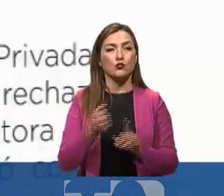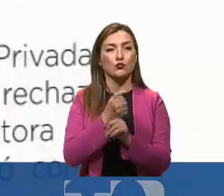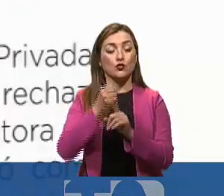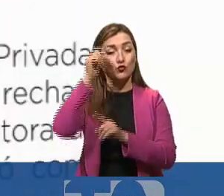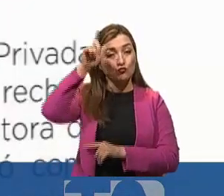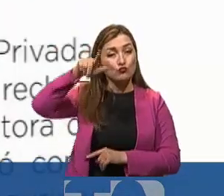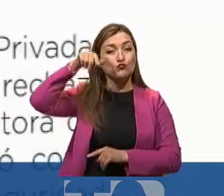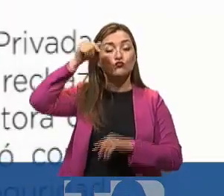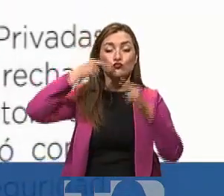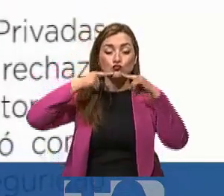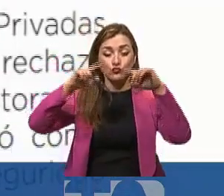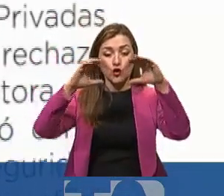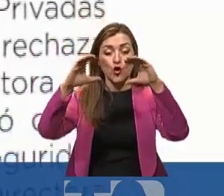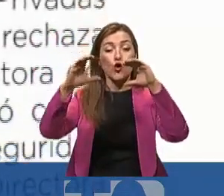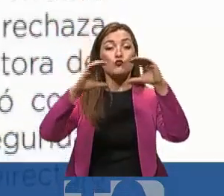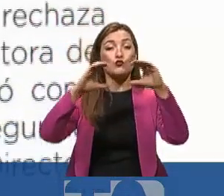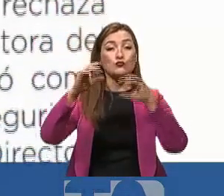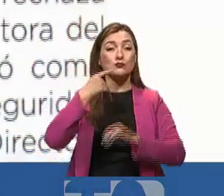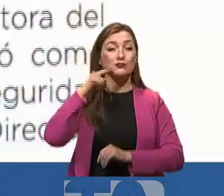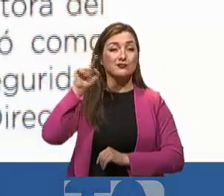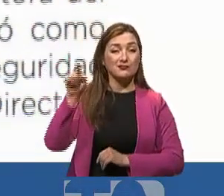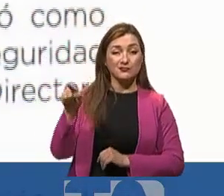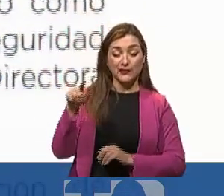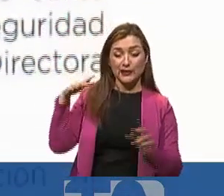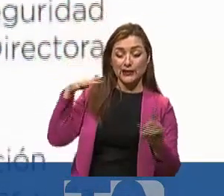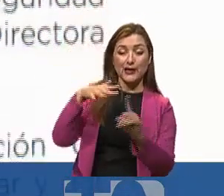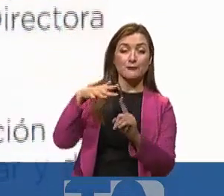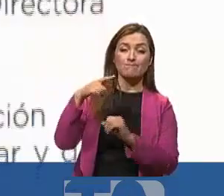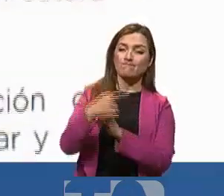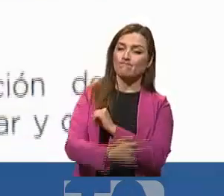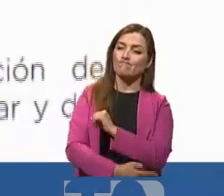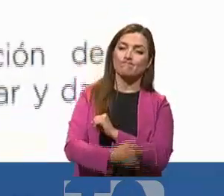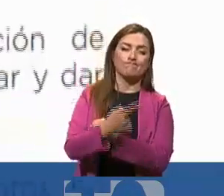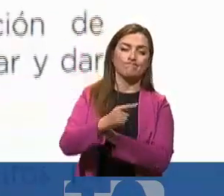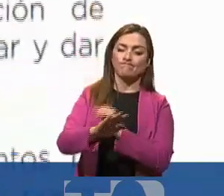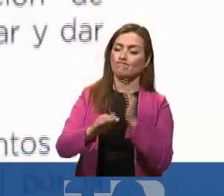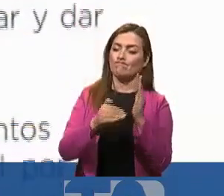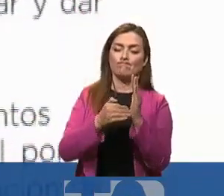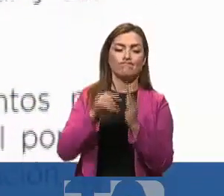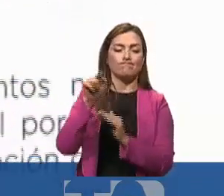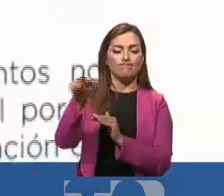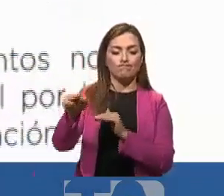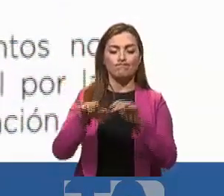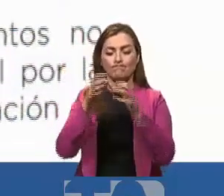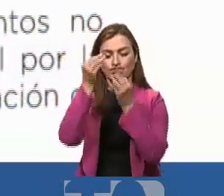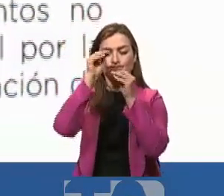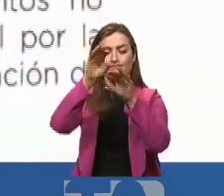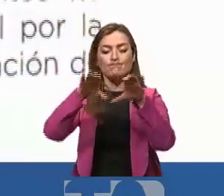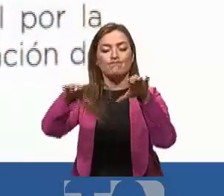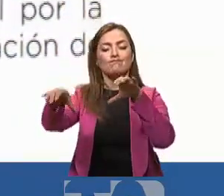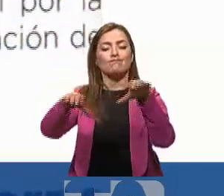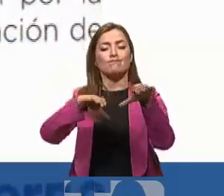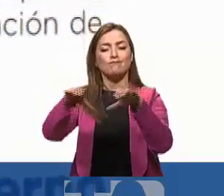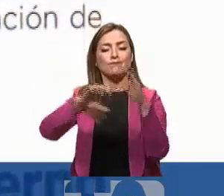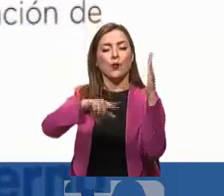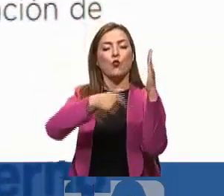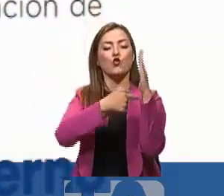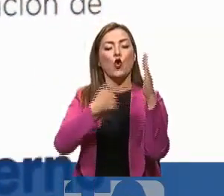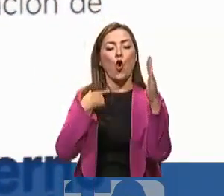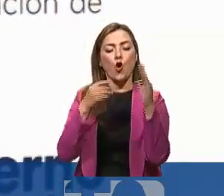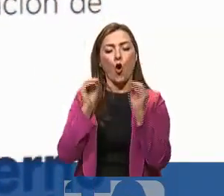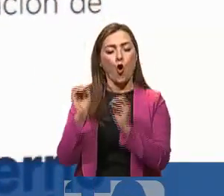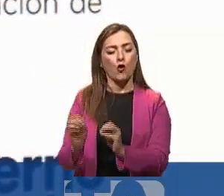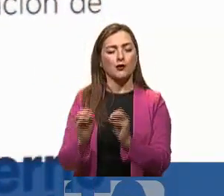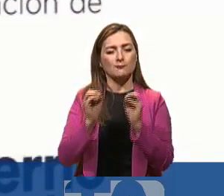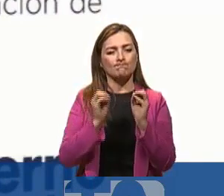el gobierno emitió un comunicado en el cual condena el atentado. Se informó que se coordinó la inmediata activación de protocolos con la